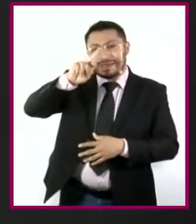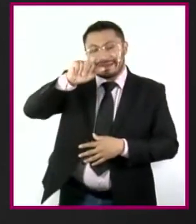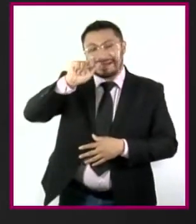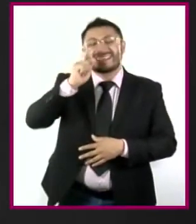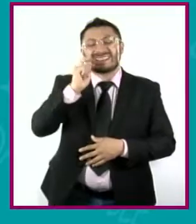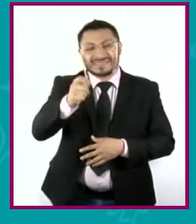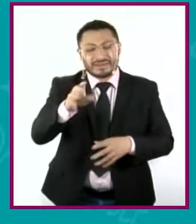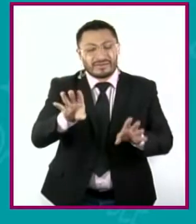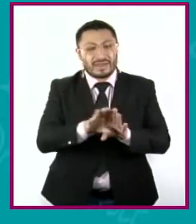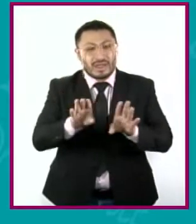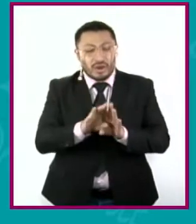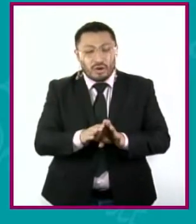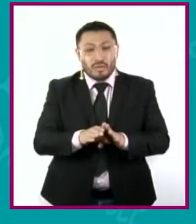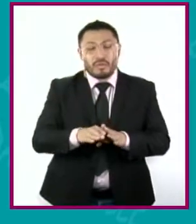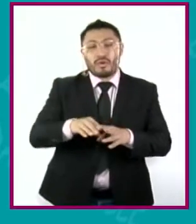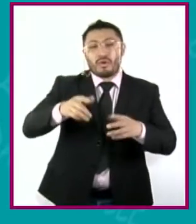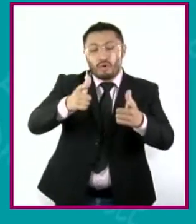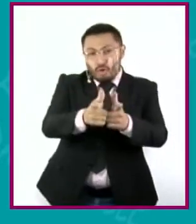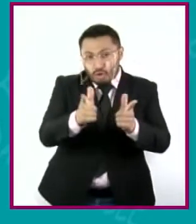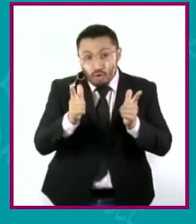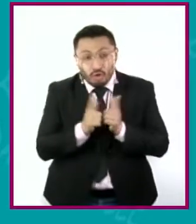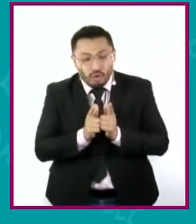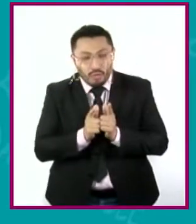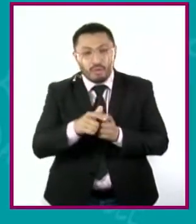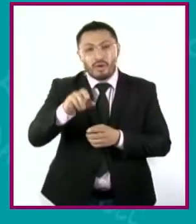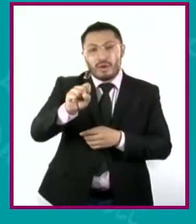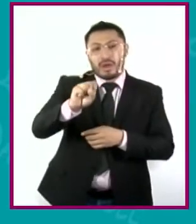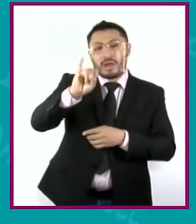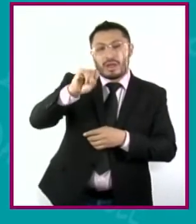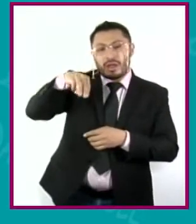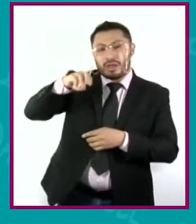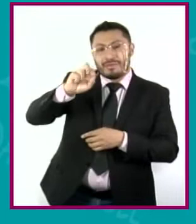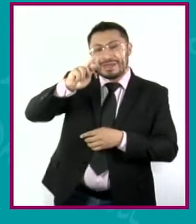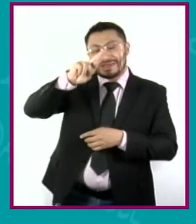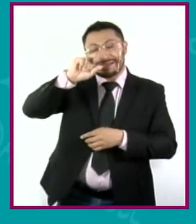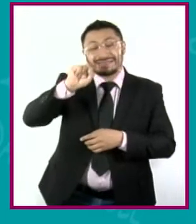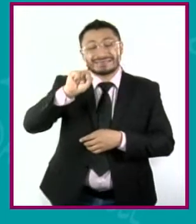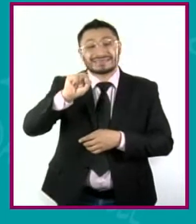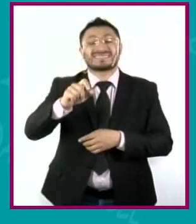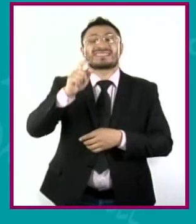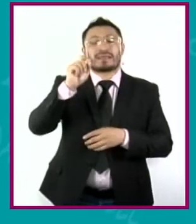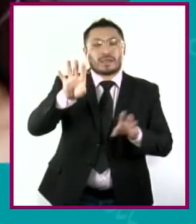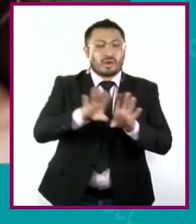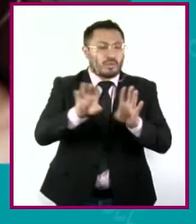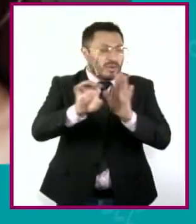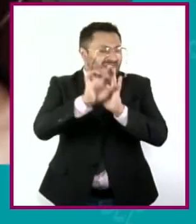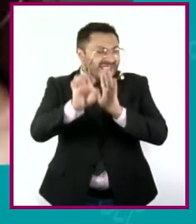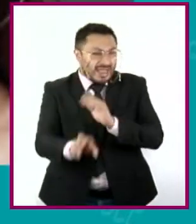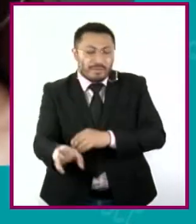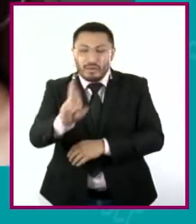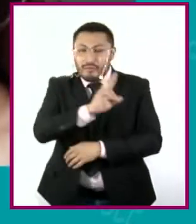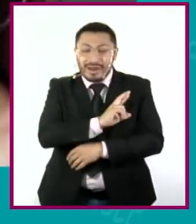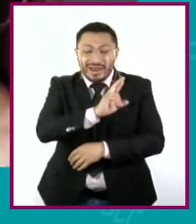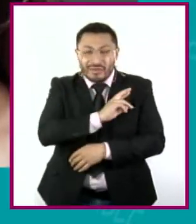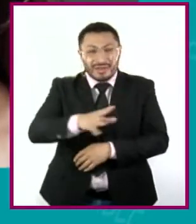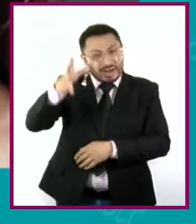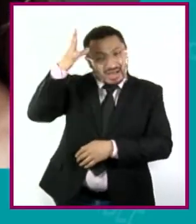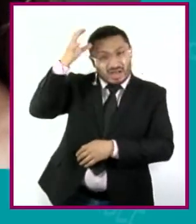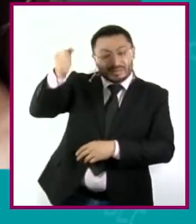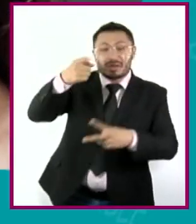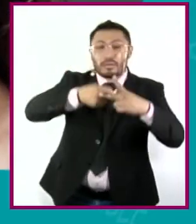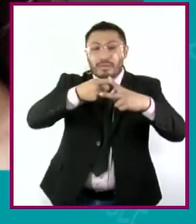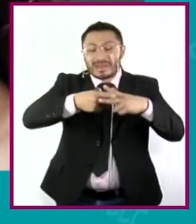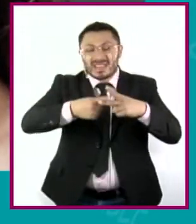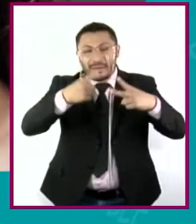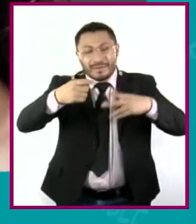ente matemático llamado el grupo de simetrías, que es un ejemplo particular de un concepto matemático abstracto